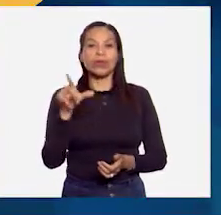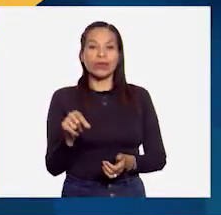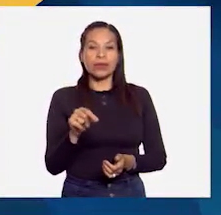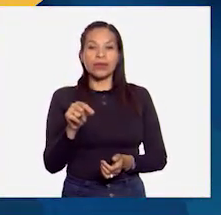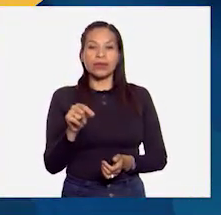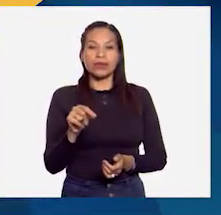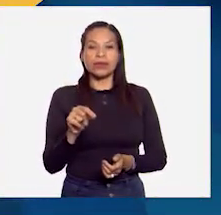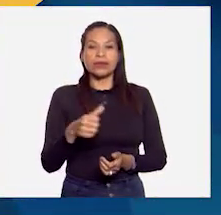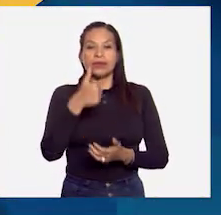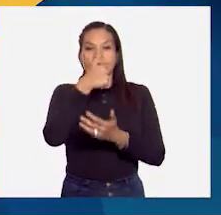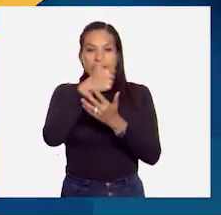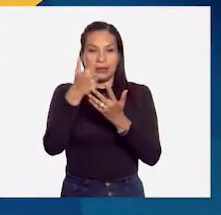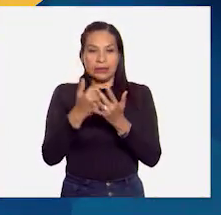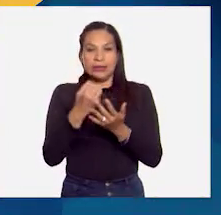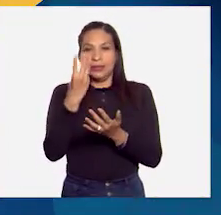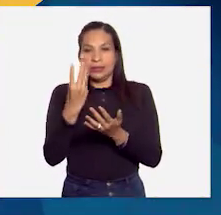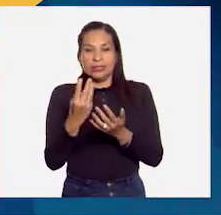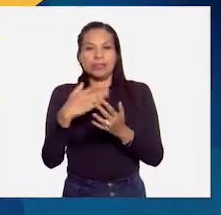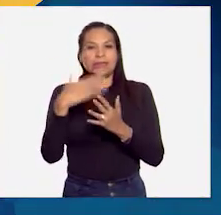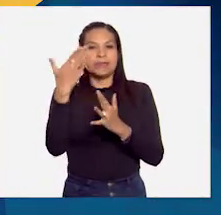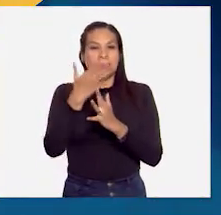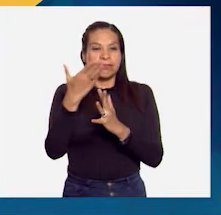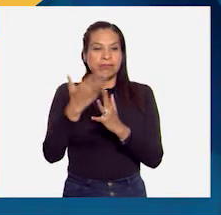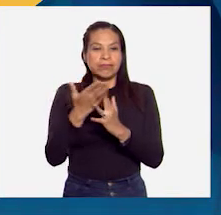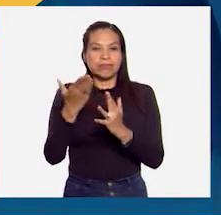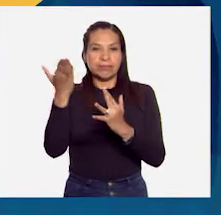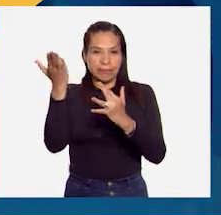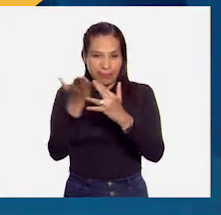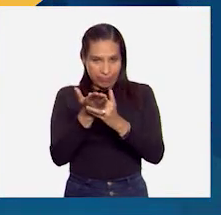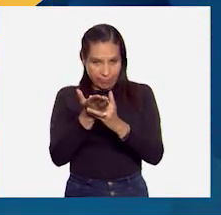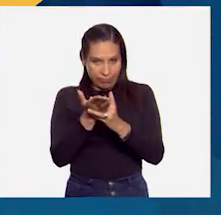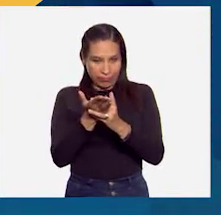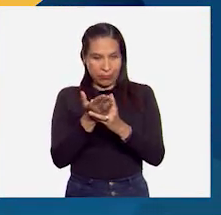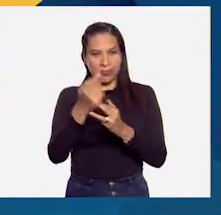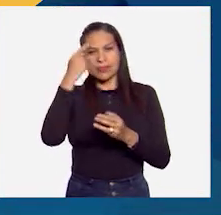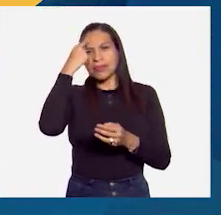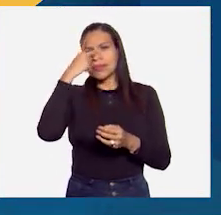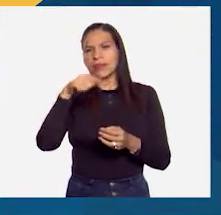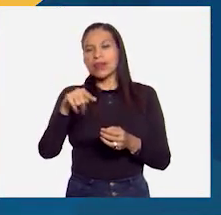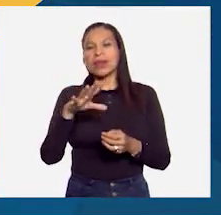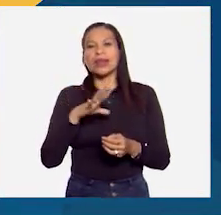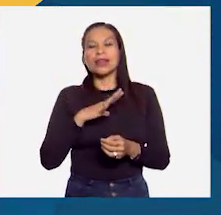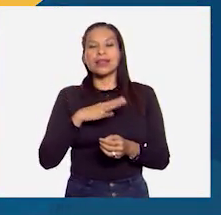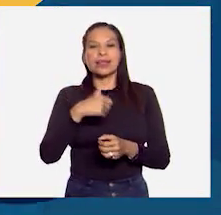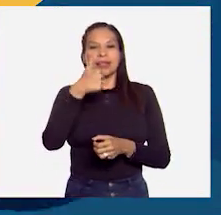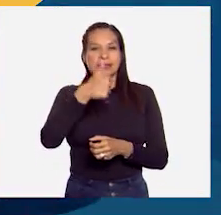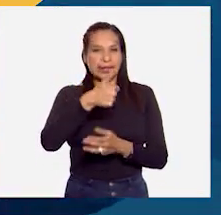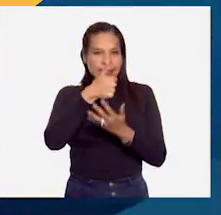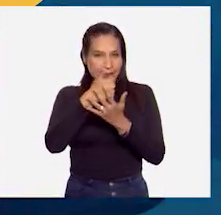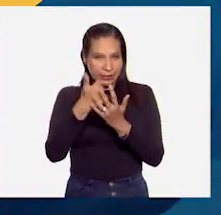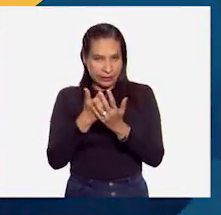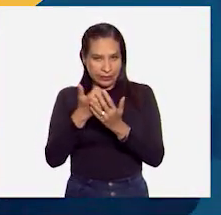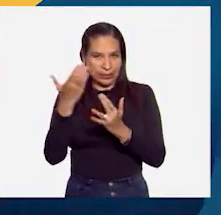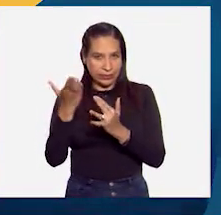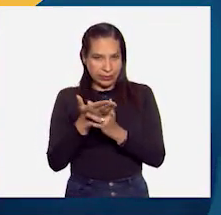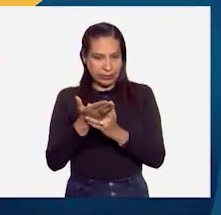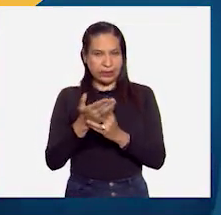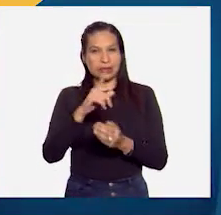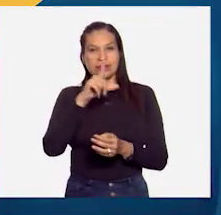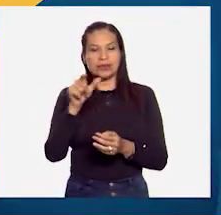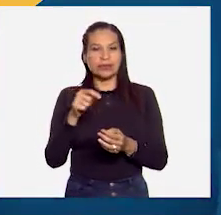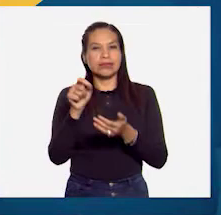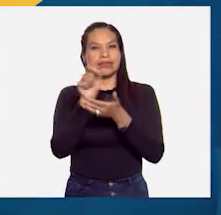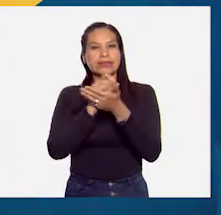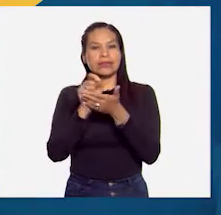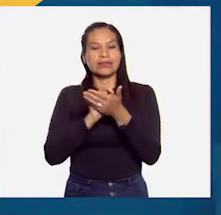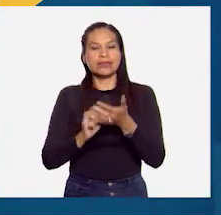Después, cada tercio lo dividí a la mitad para obtener sextos. Y ya solo